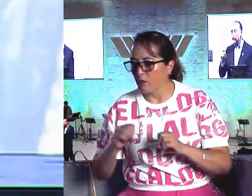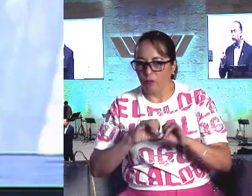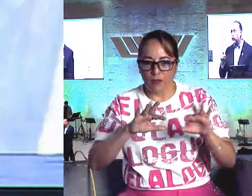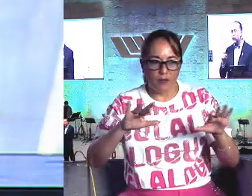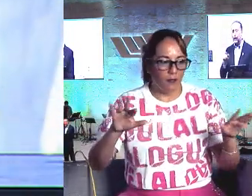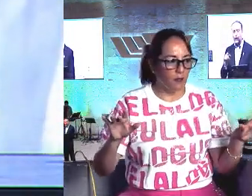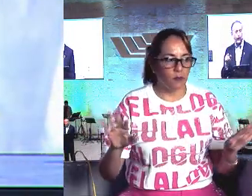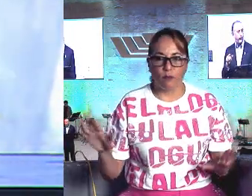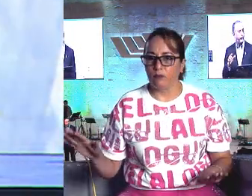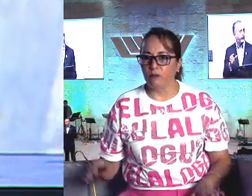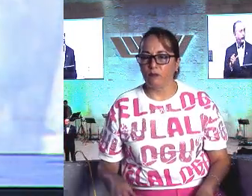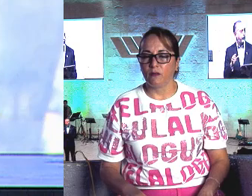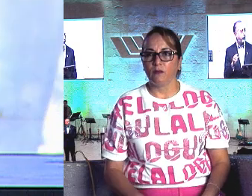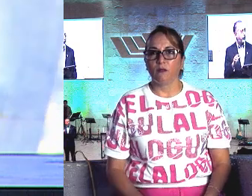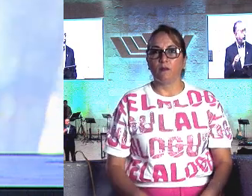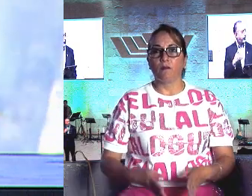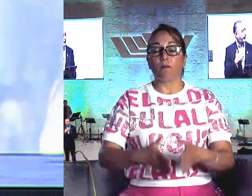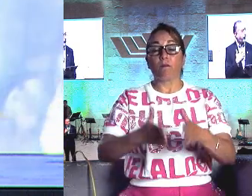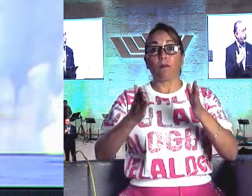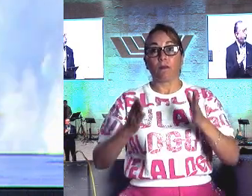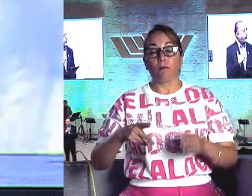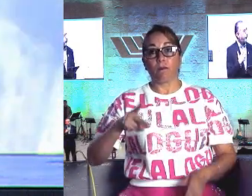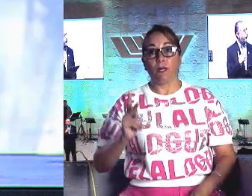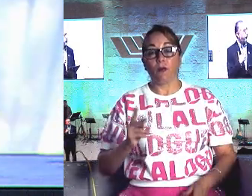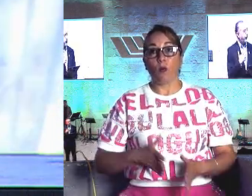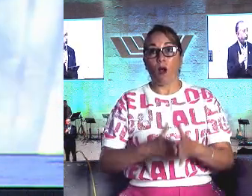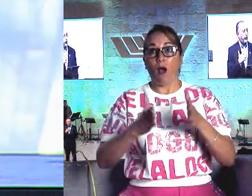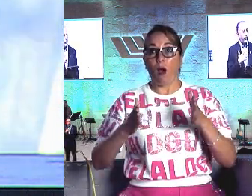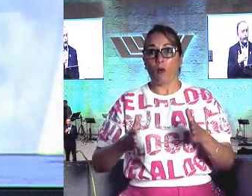obedezco tu palabra. Es decir, a veces